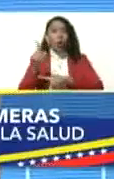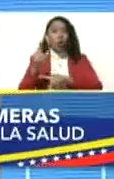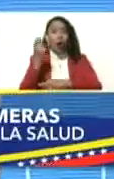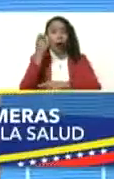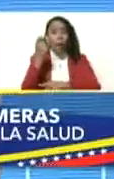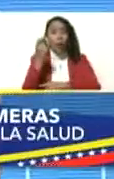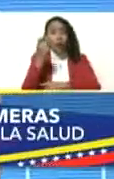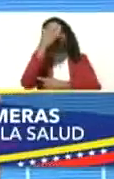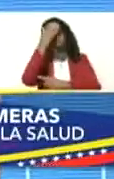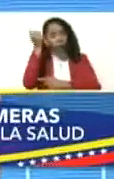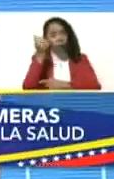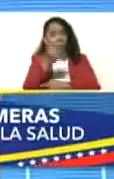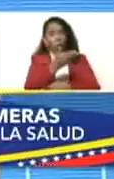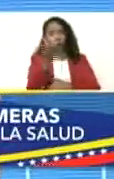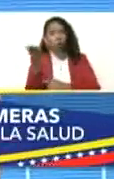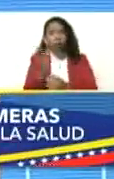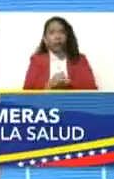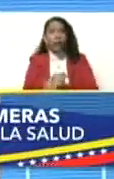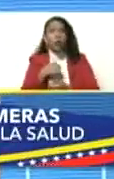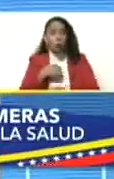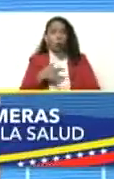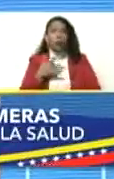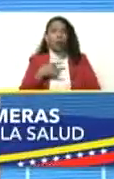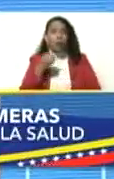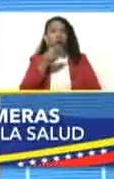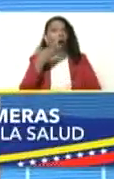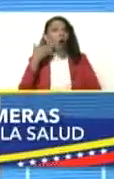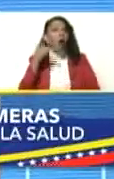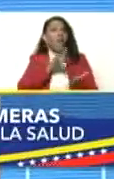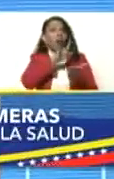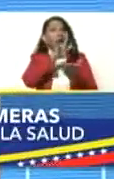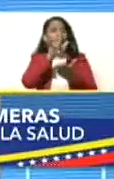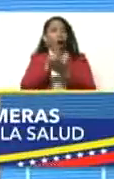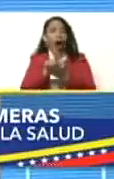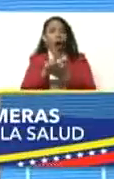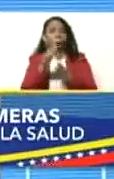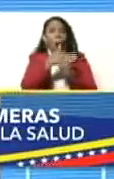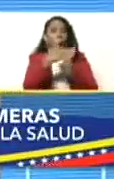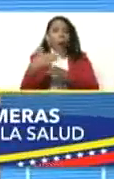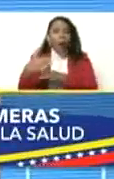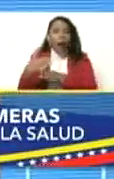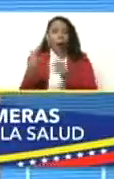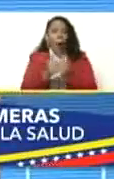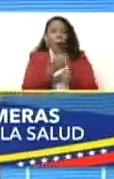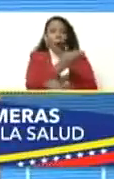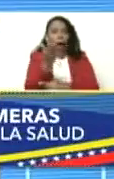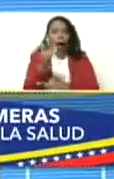los olvidaremos. Y me siento orgulloso de viajar y compartir esta experiencia con ustedes.